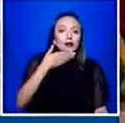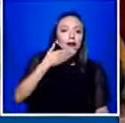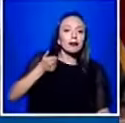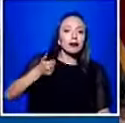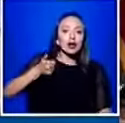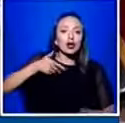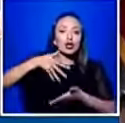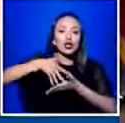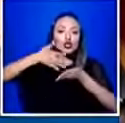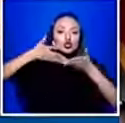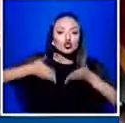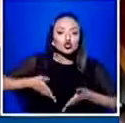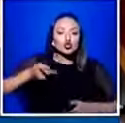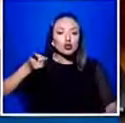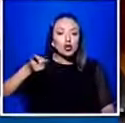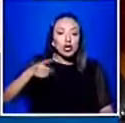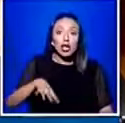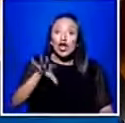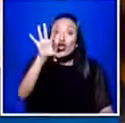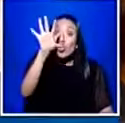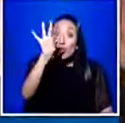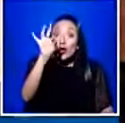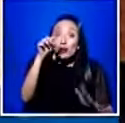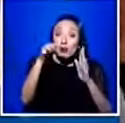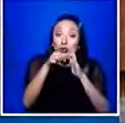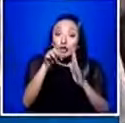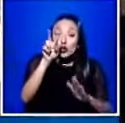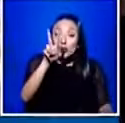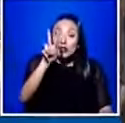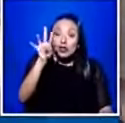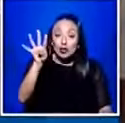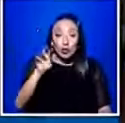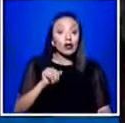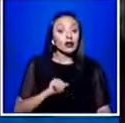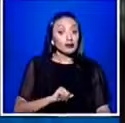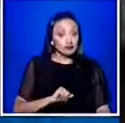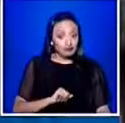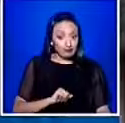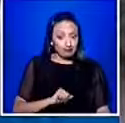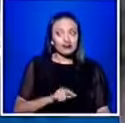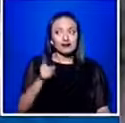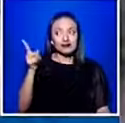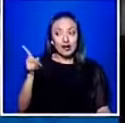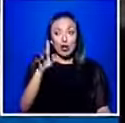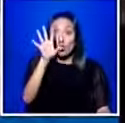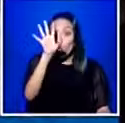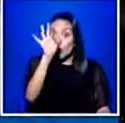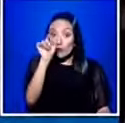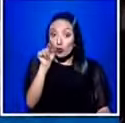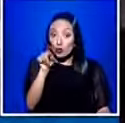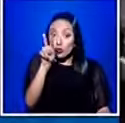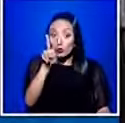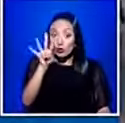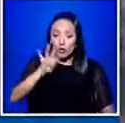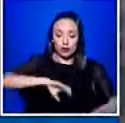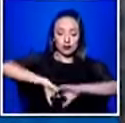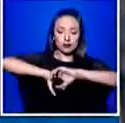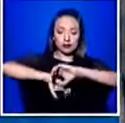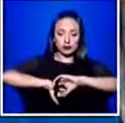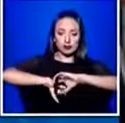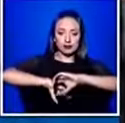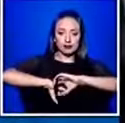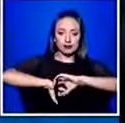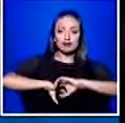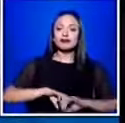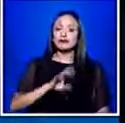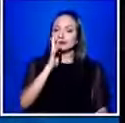esta promoción, con un promedio de 9.24 y tiene el honor de llevar el portaestandarte nacional. Como ustedes pueden